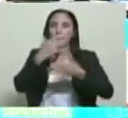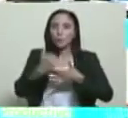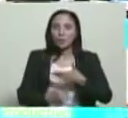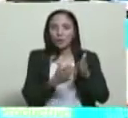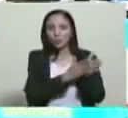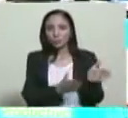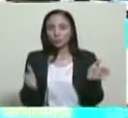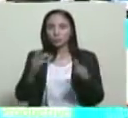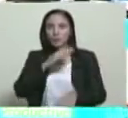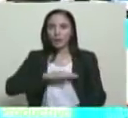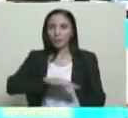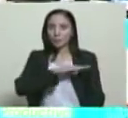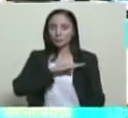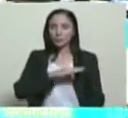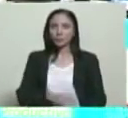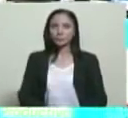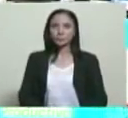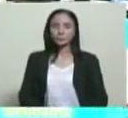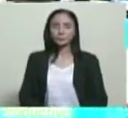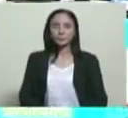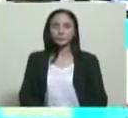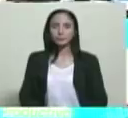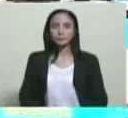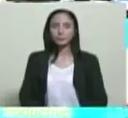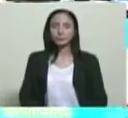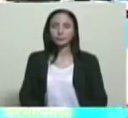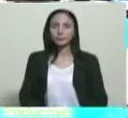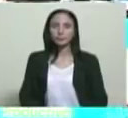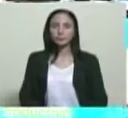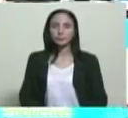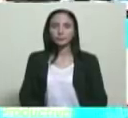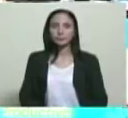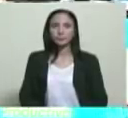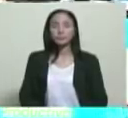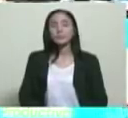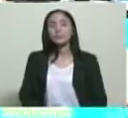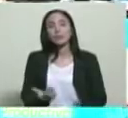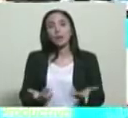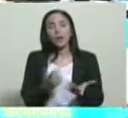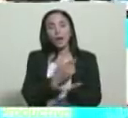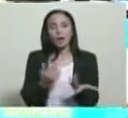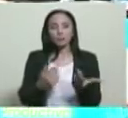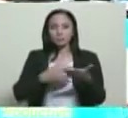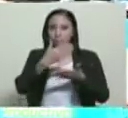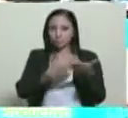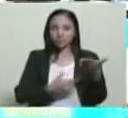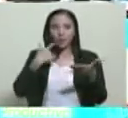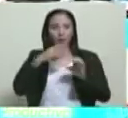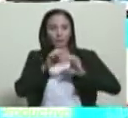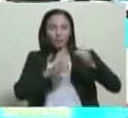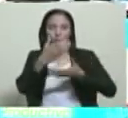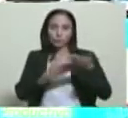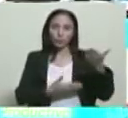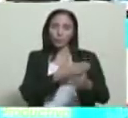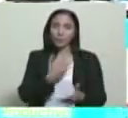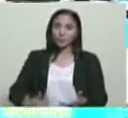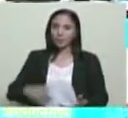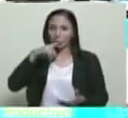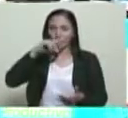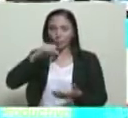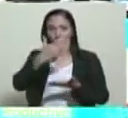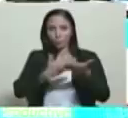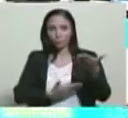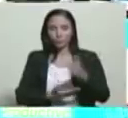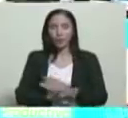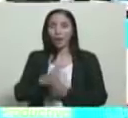misión Chamba Juvenil. Se somete a la consideración del presidente de la República Bolivariana de Venezuela, Nicolás Maduro